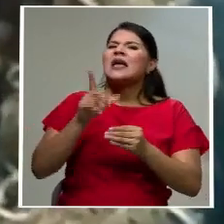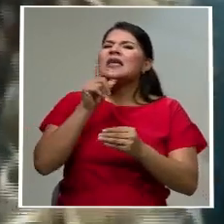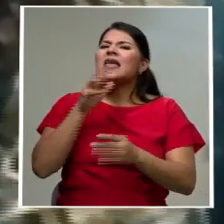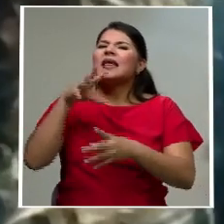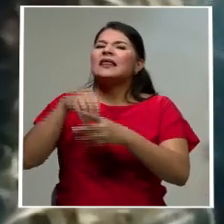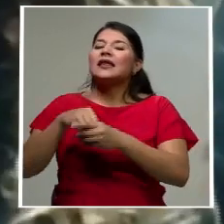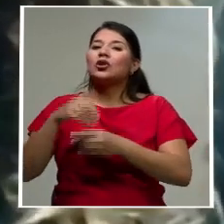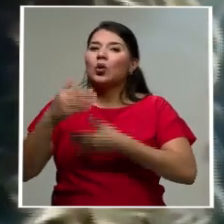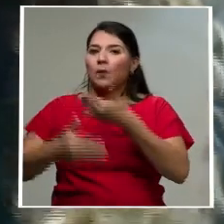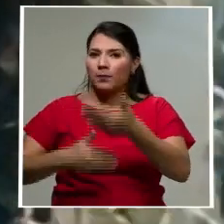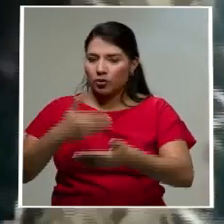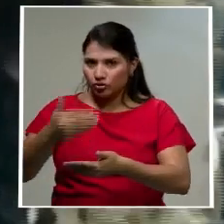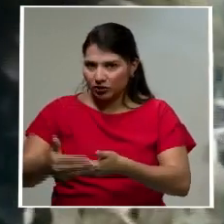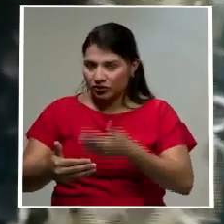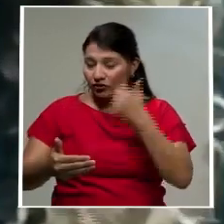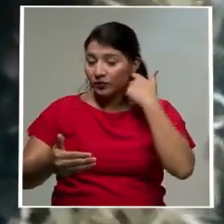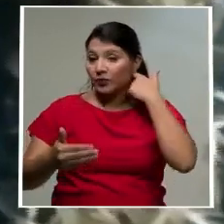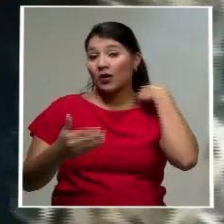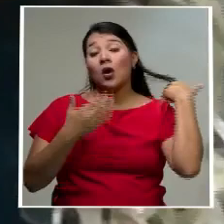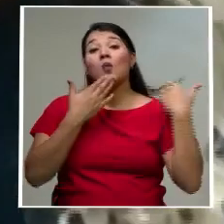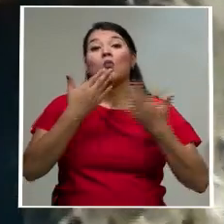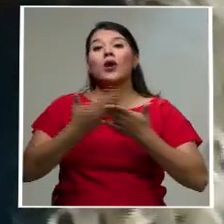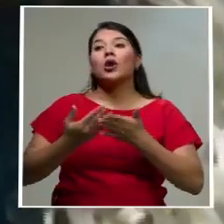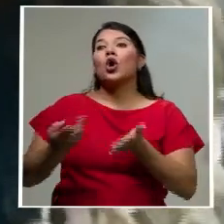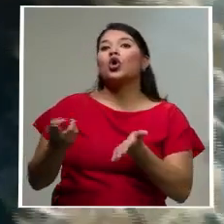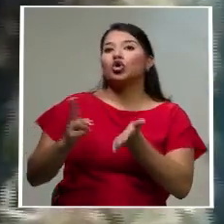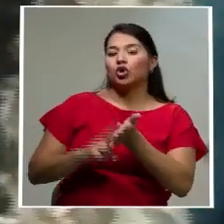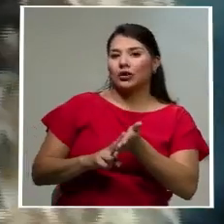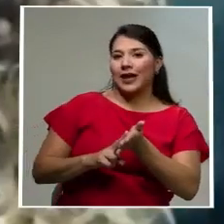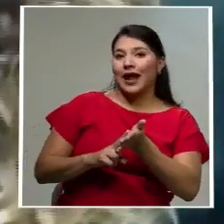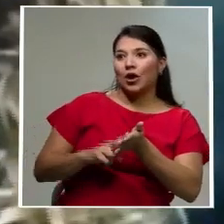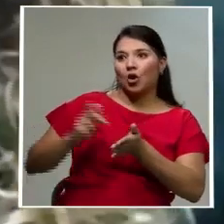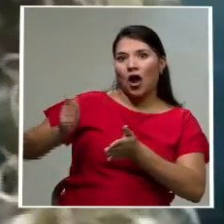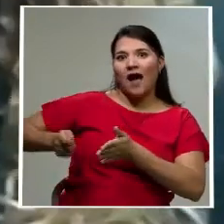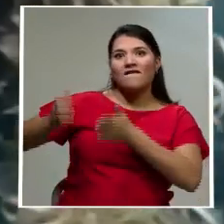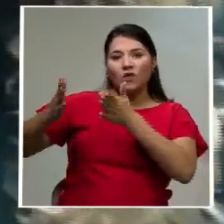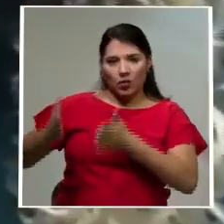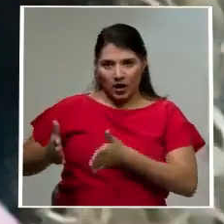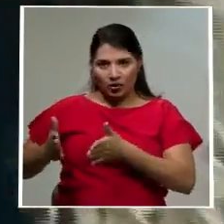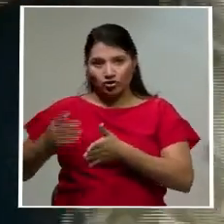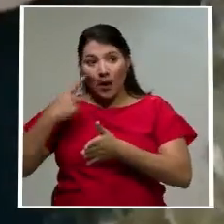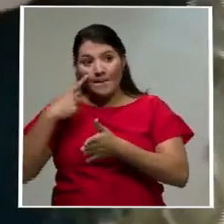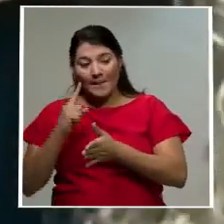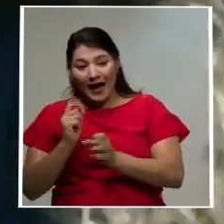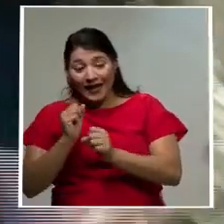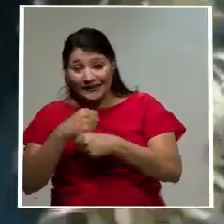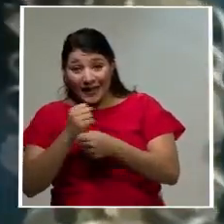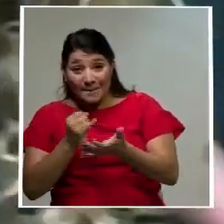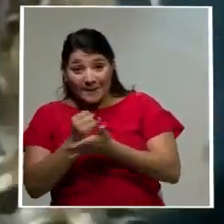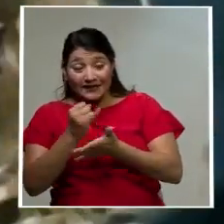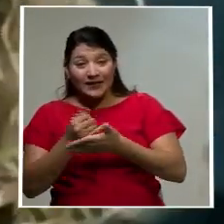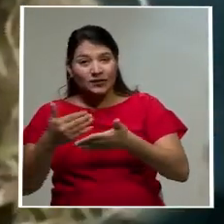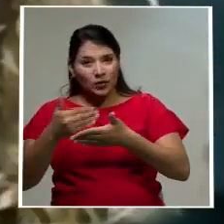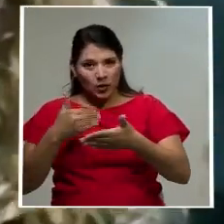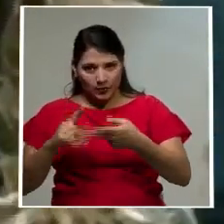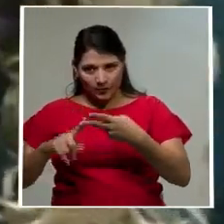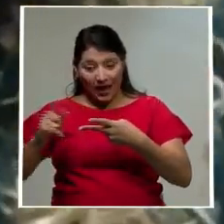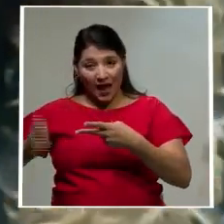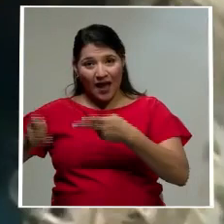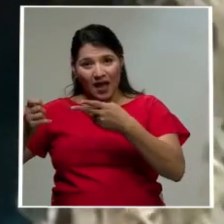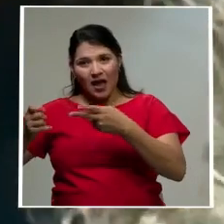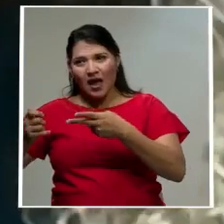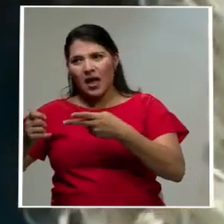proceso? O sea, habían contratado consultores para hacer estudios preliminares. Consultores para diseñar un